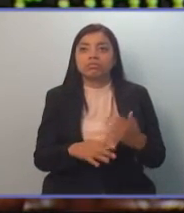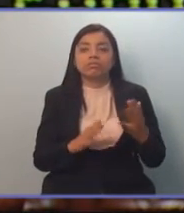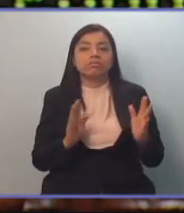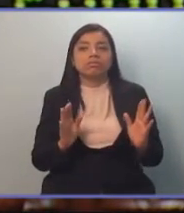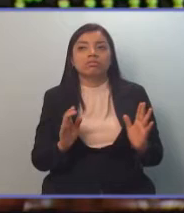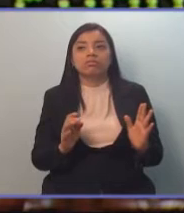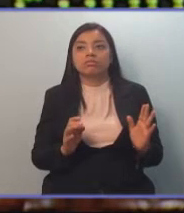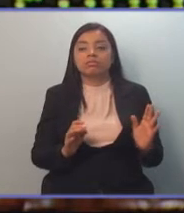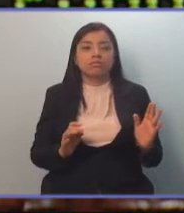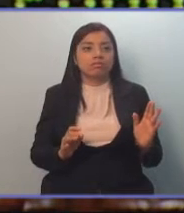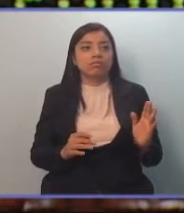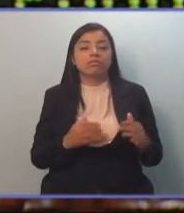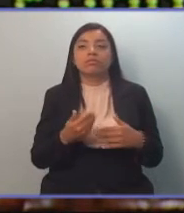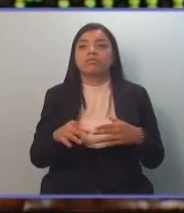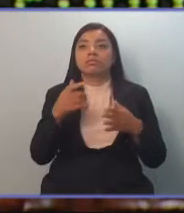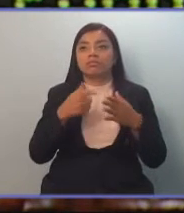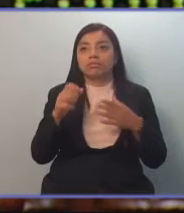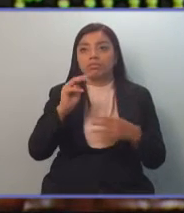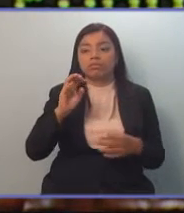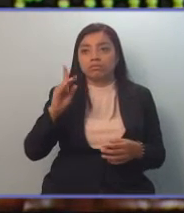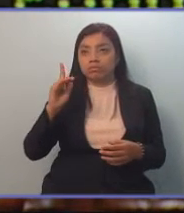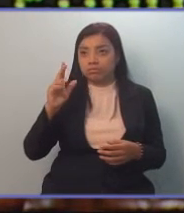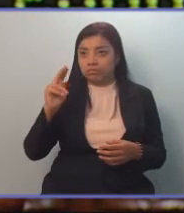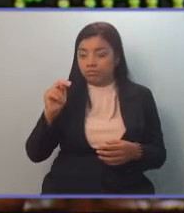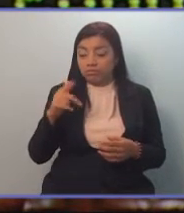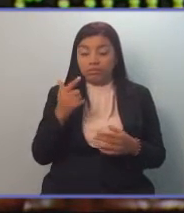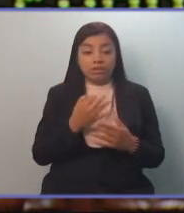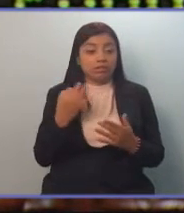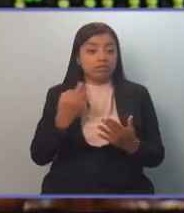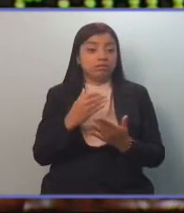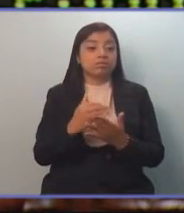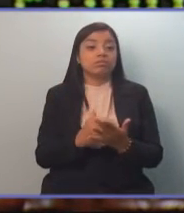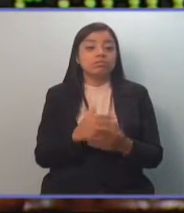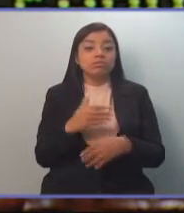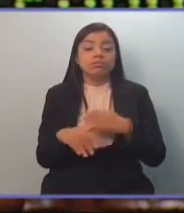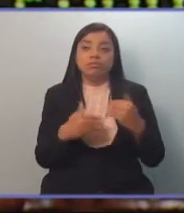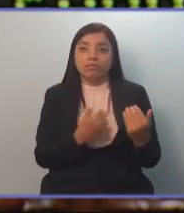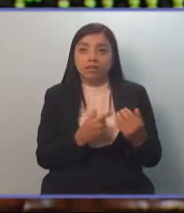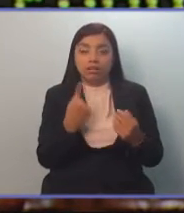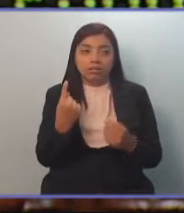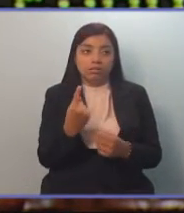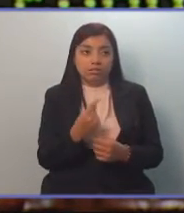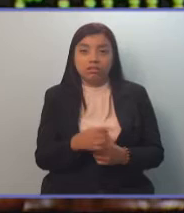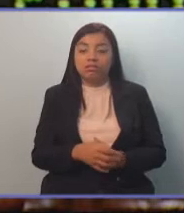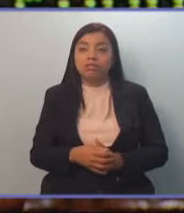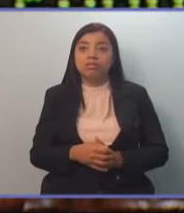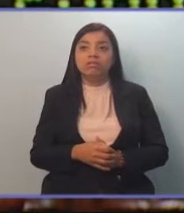económica respectiva mientras el MDN resuelva tal requerimiento a la persona interesada.